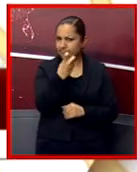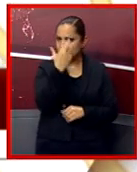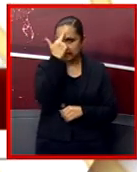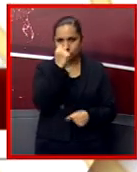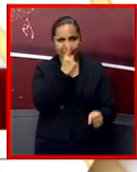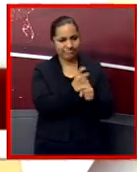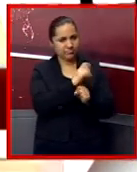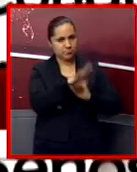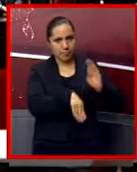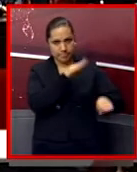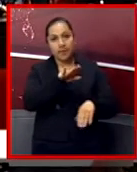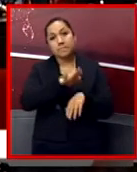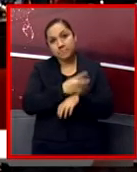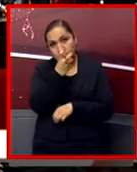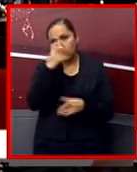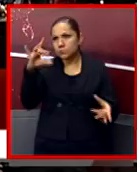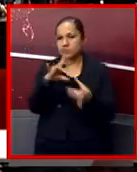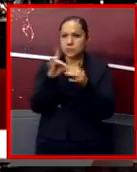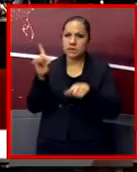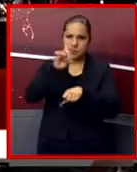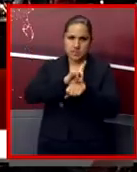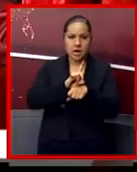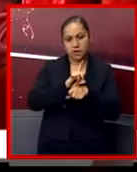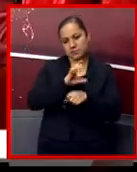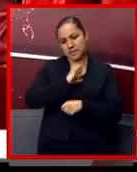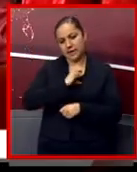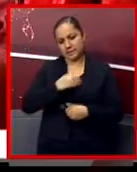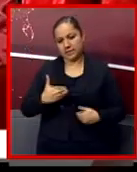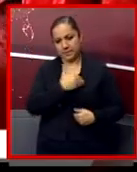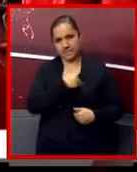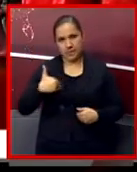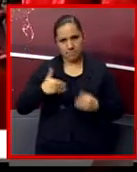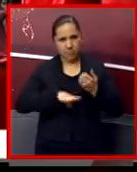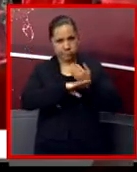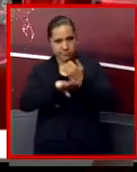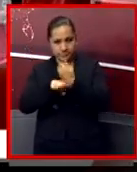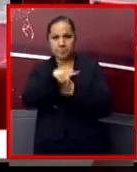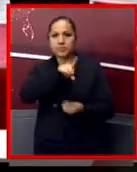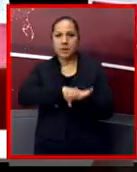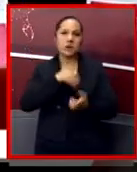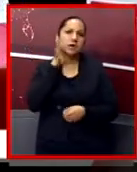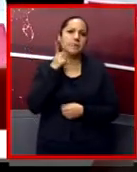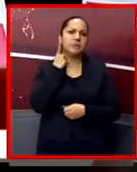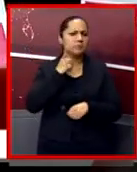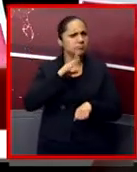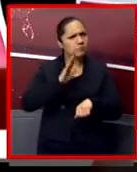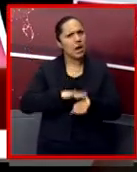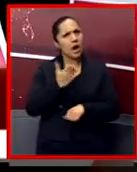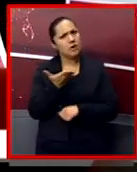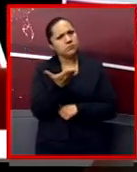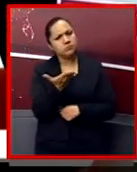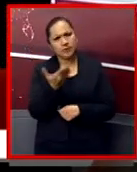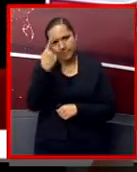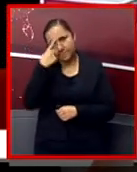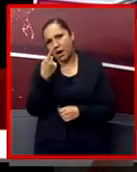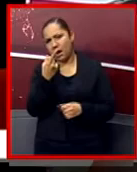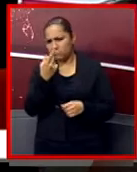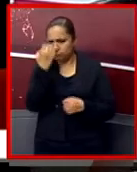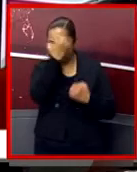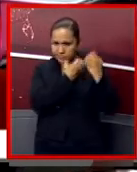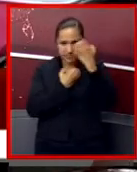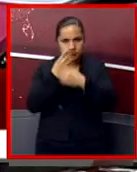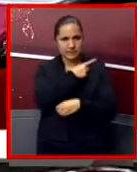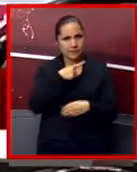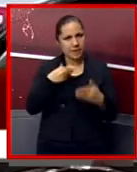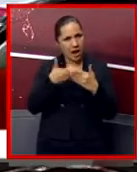Día Mundial de la Lucha contra el Cáncer de Mama, la Cámara de Diputados se pronunció por redoblar los esfuerzos para asegurar la detección oportuna con